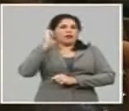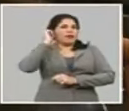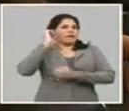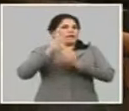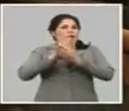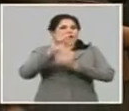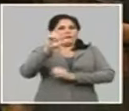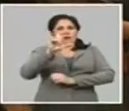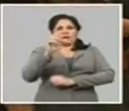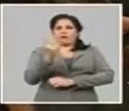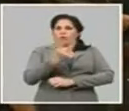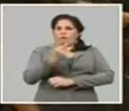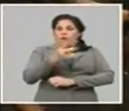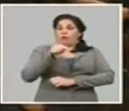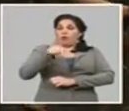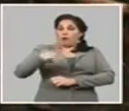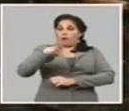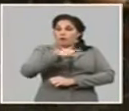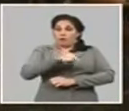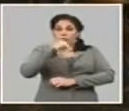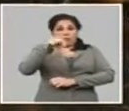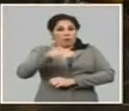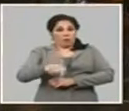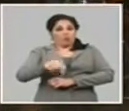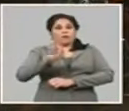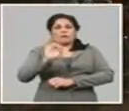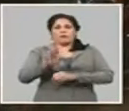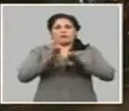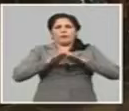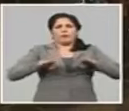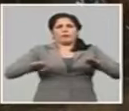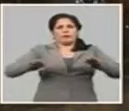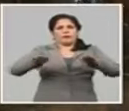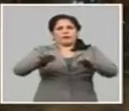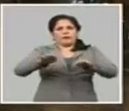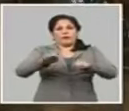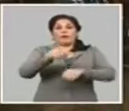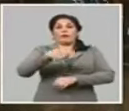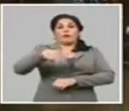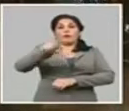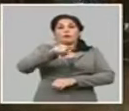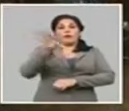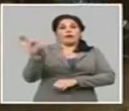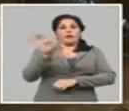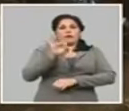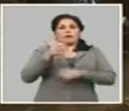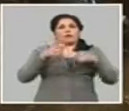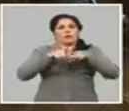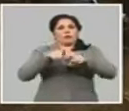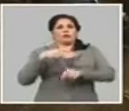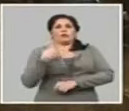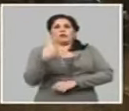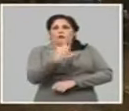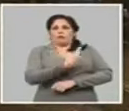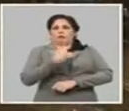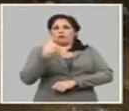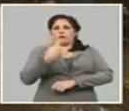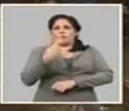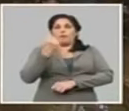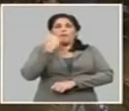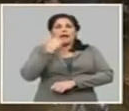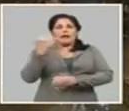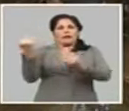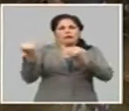de mujeres cubanas con ellos estaremos desarrollando esta mesa redonda a ustedes los invito a que nos acompañen para que tenga información